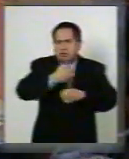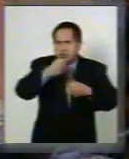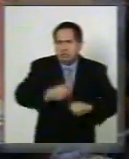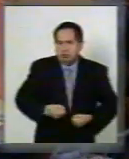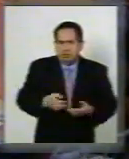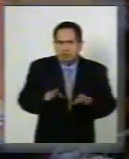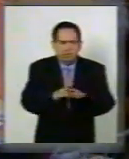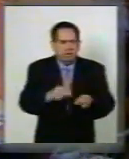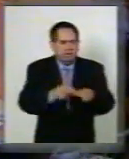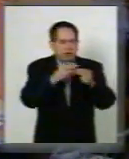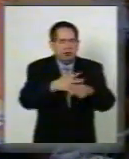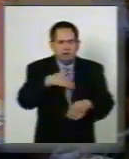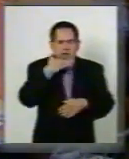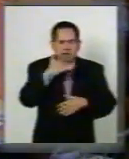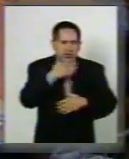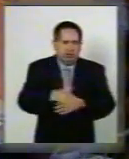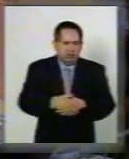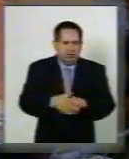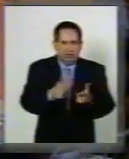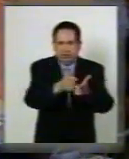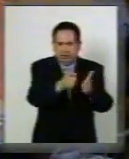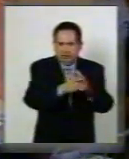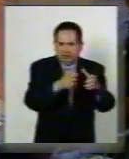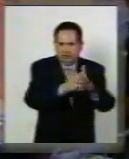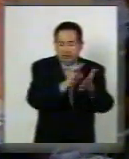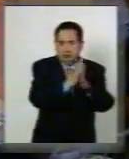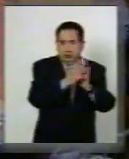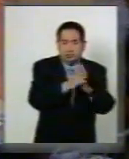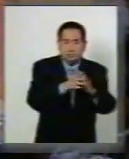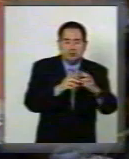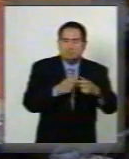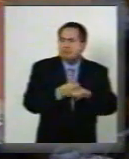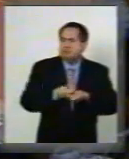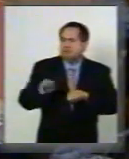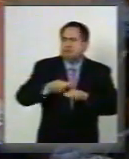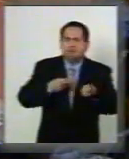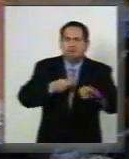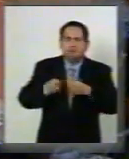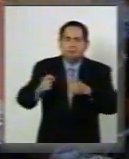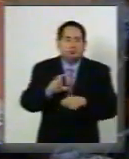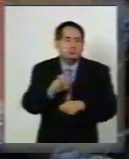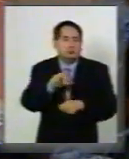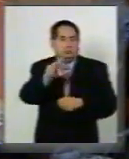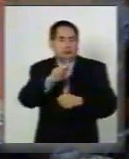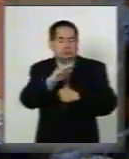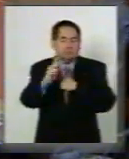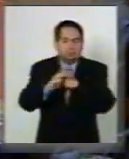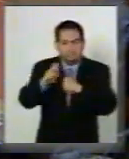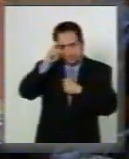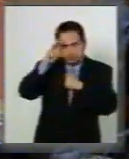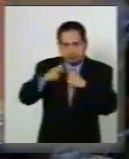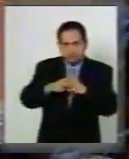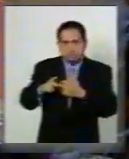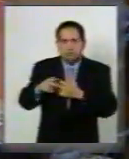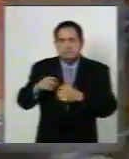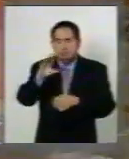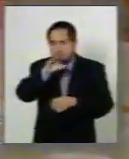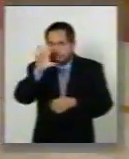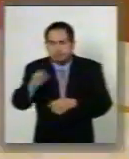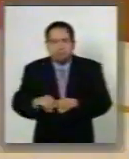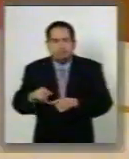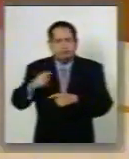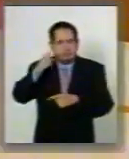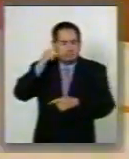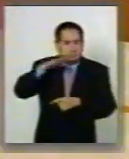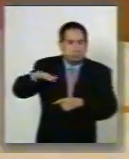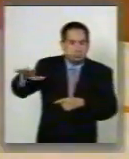ilícitos. Los cárteles mexicanos operan en 38 países en Europa, África y Medio Oriente y es motivo